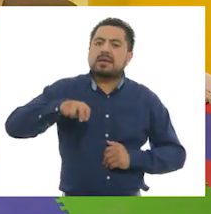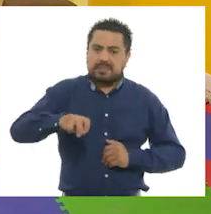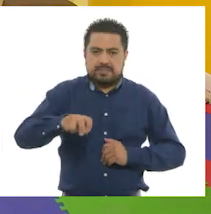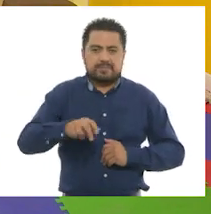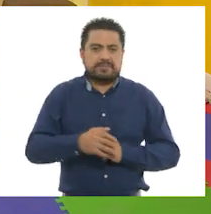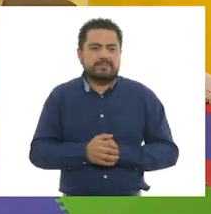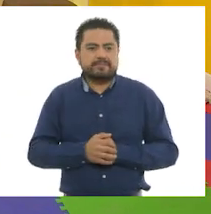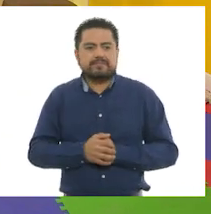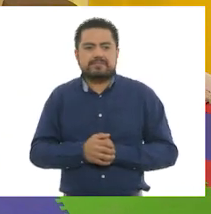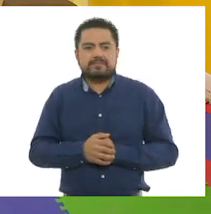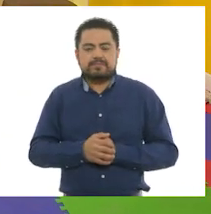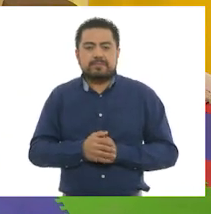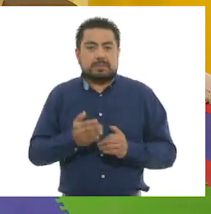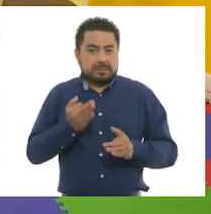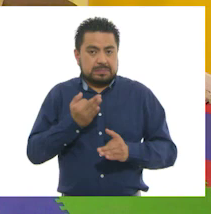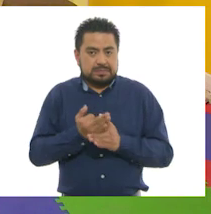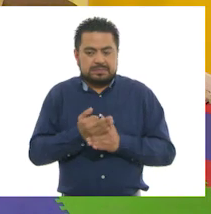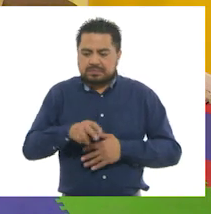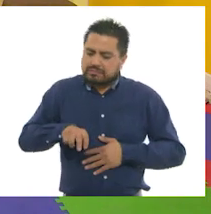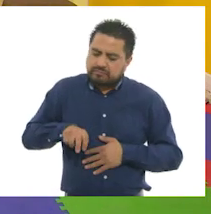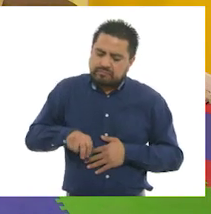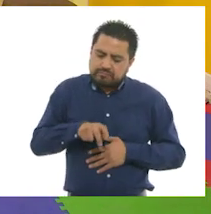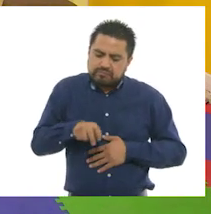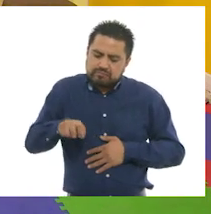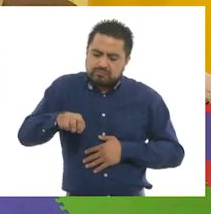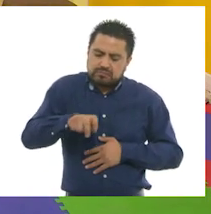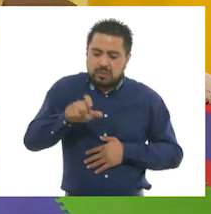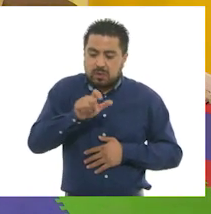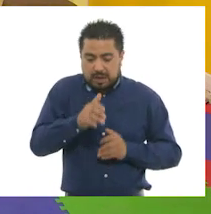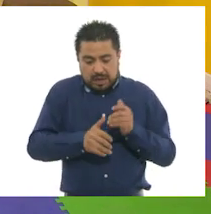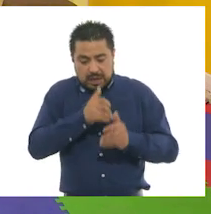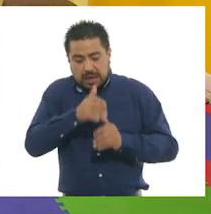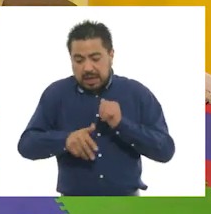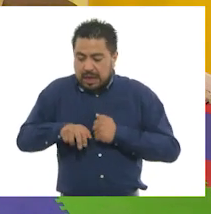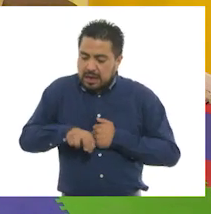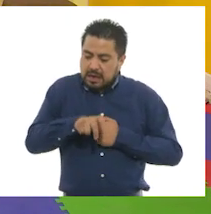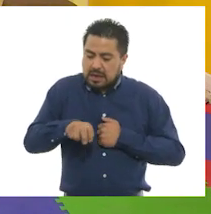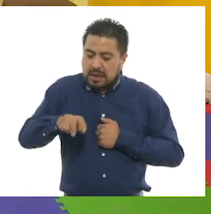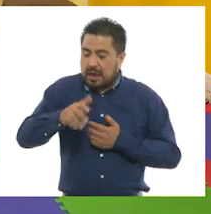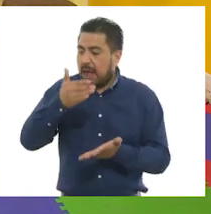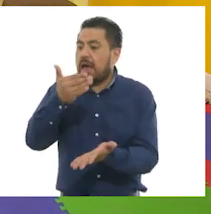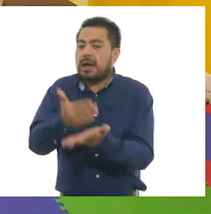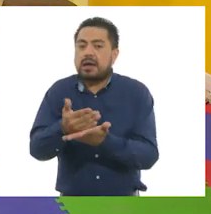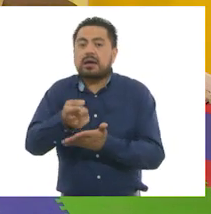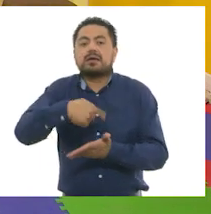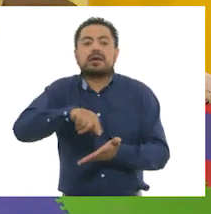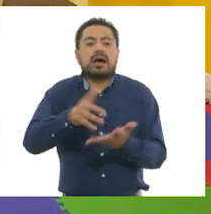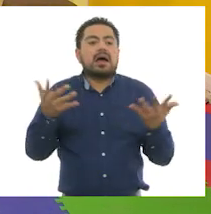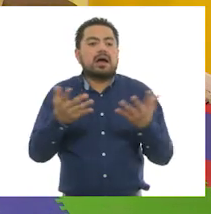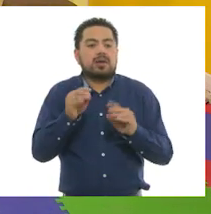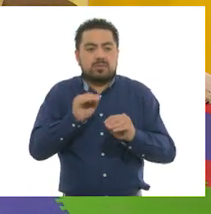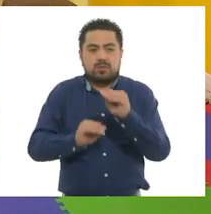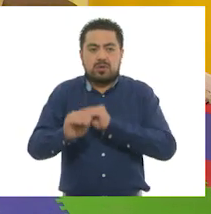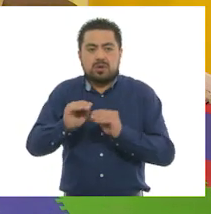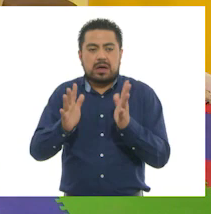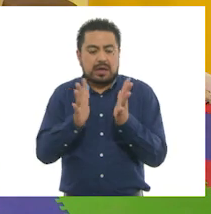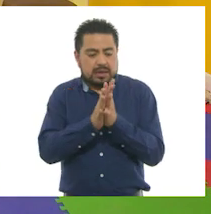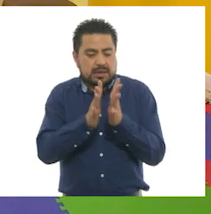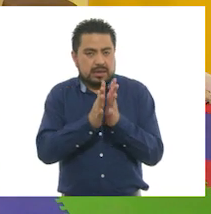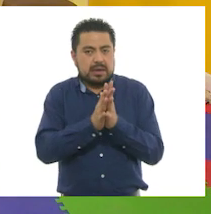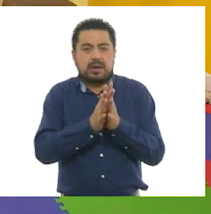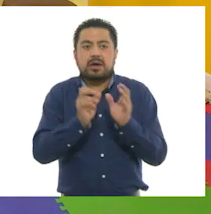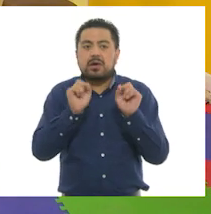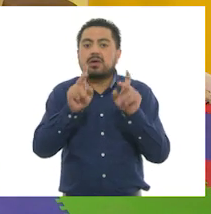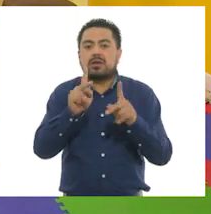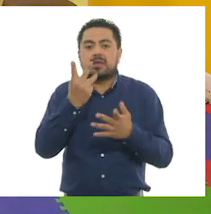Mira, levanta. Vamos a ir caminando y cuando termine caminar, caminar y parar, hacemos un movimiento y aplaudemos.